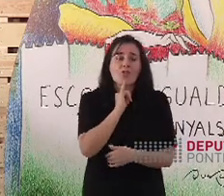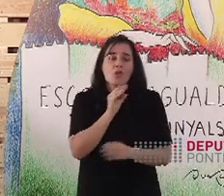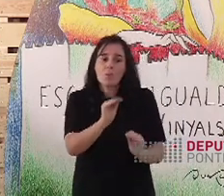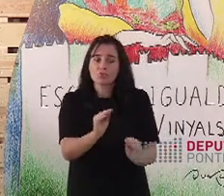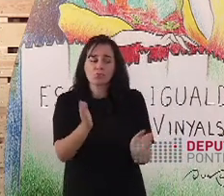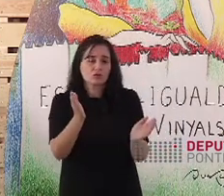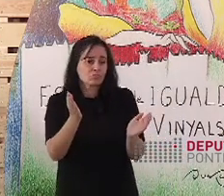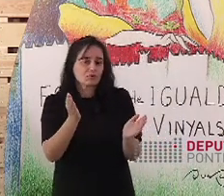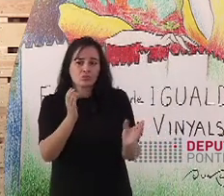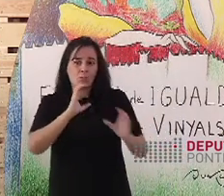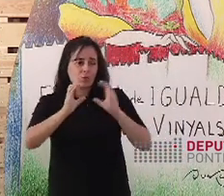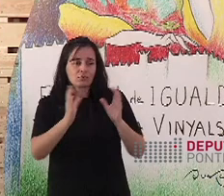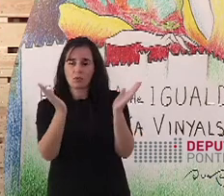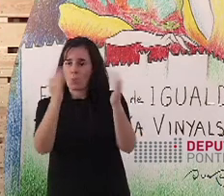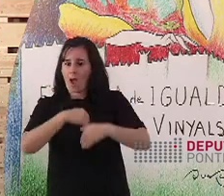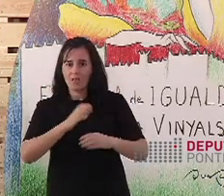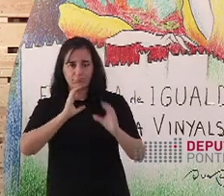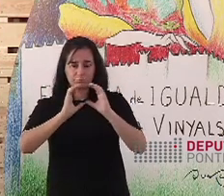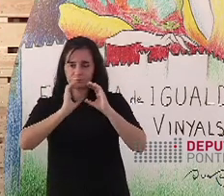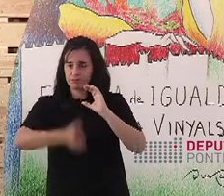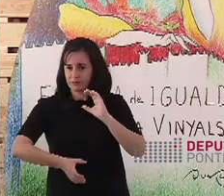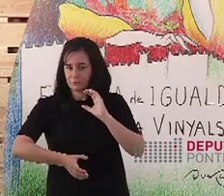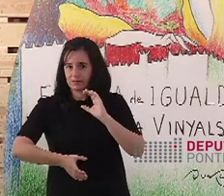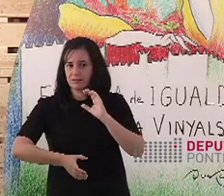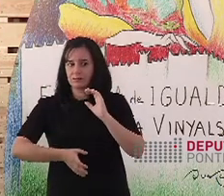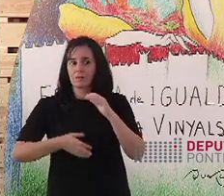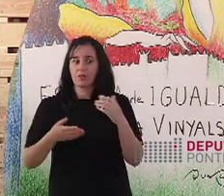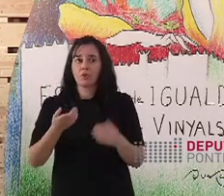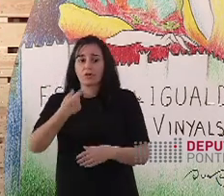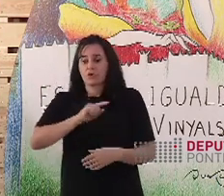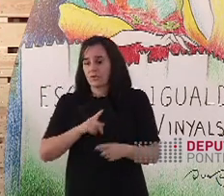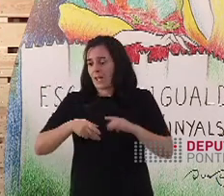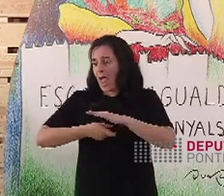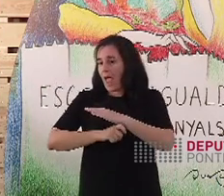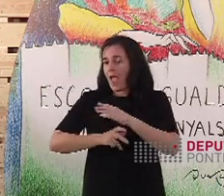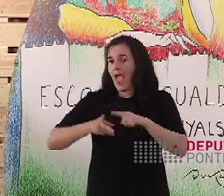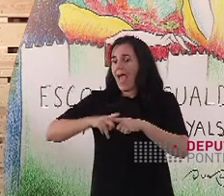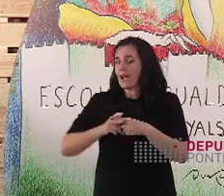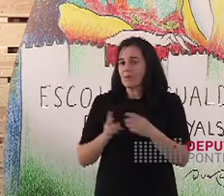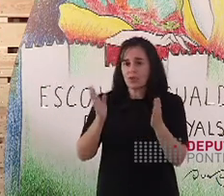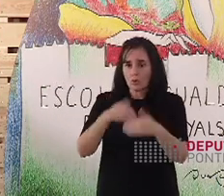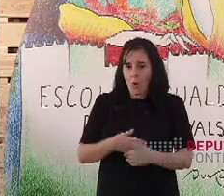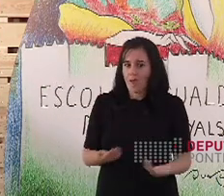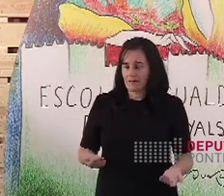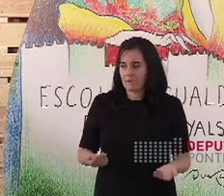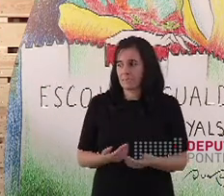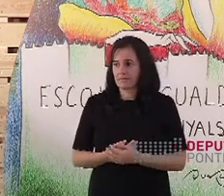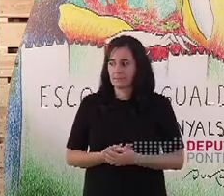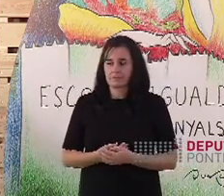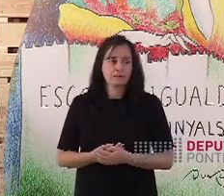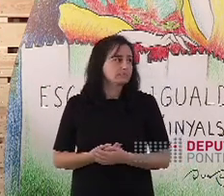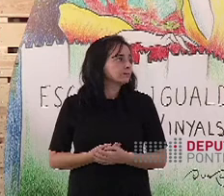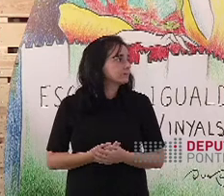tampouco. Teñen as ferramentas, non lle damos tampouco garantías, nin teñen as ferramentas para poñelo en conocimento.